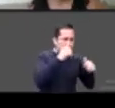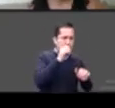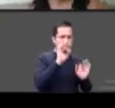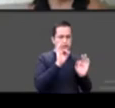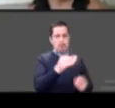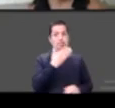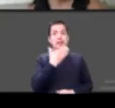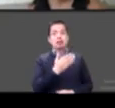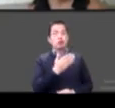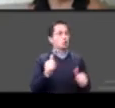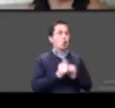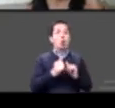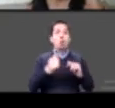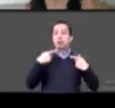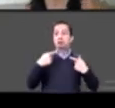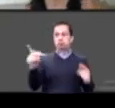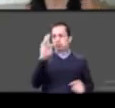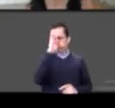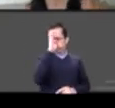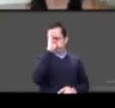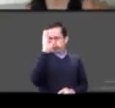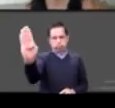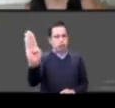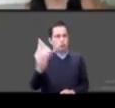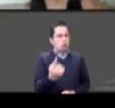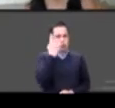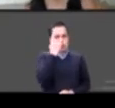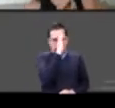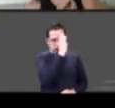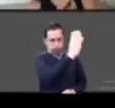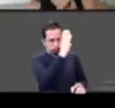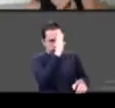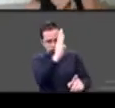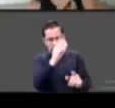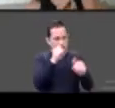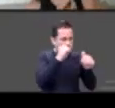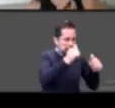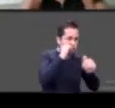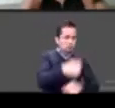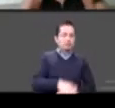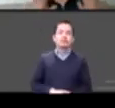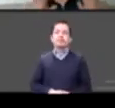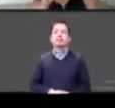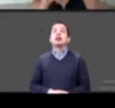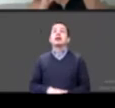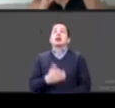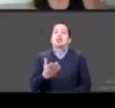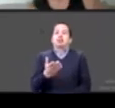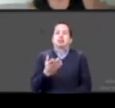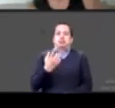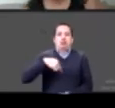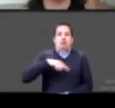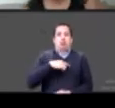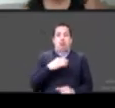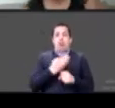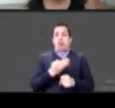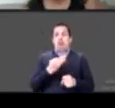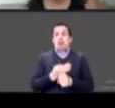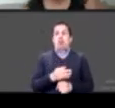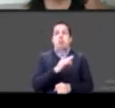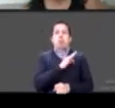ingenuo también de mi parte, también estamos para eso, y ahorita entrarán las preguntas y respuestas, pretender abarcar ahorita todos los